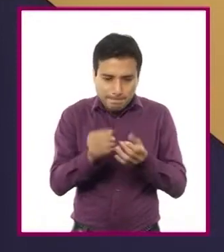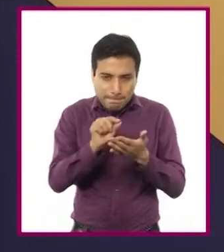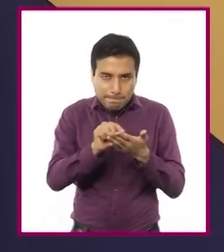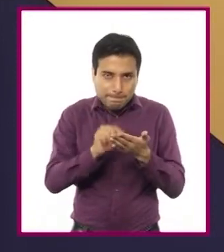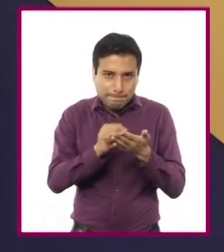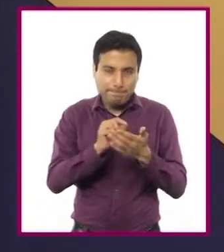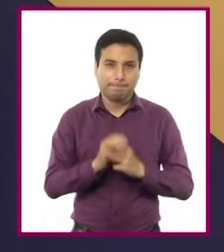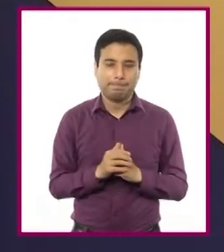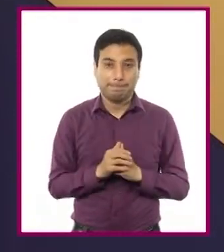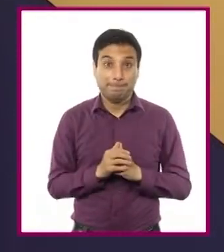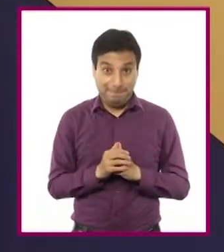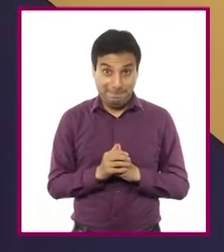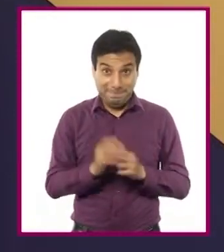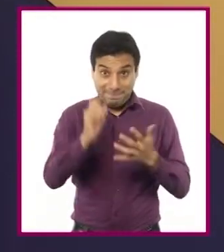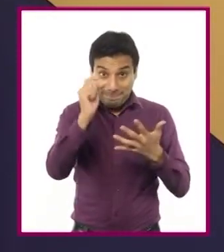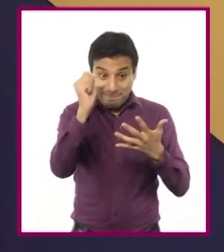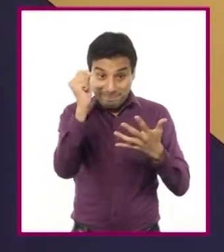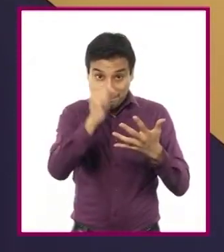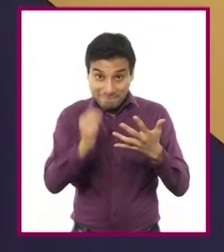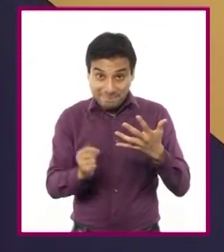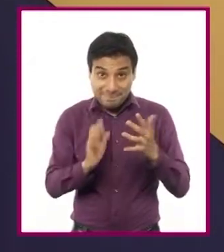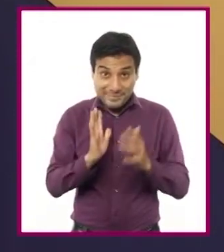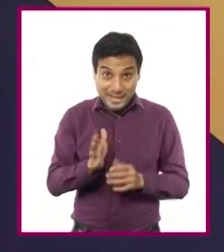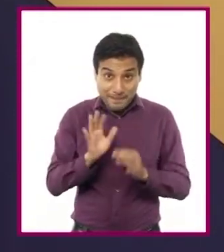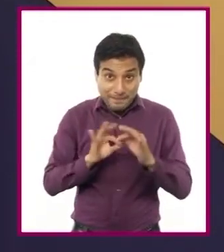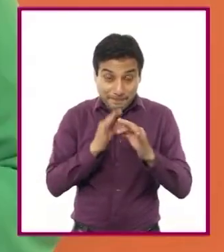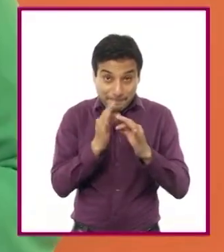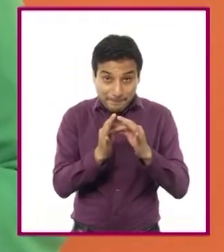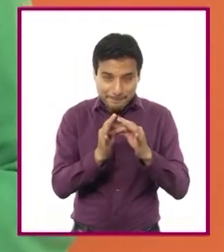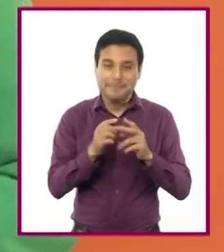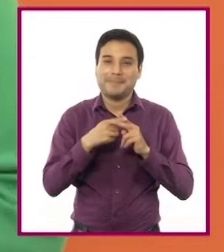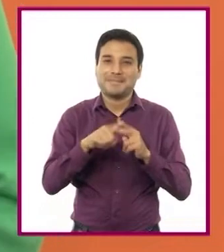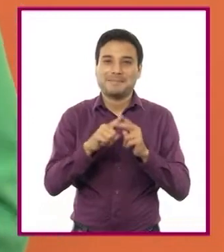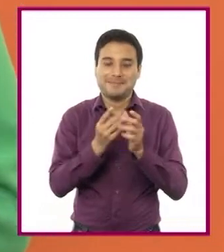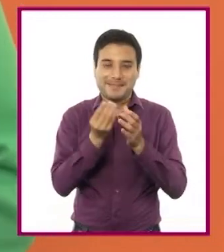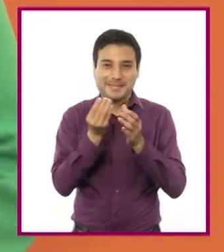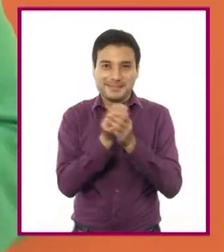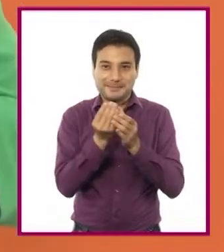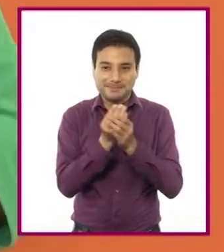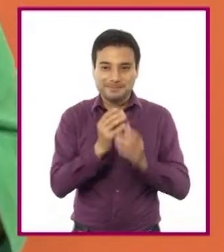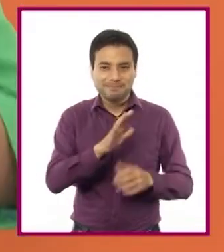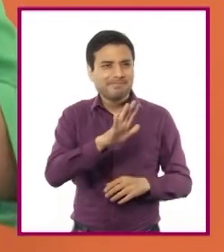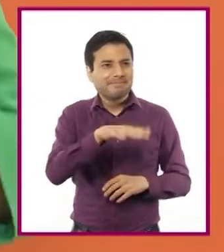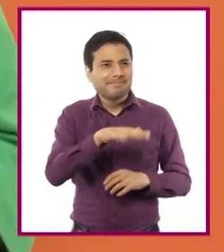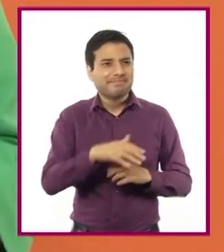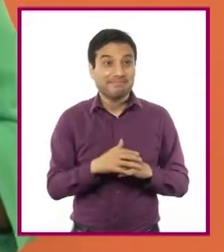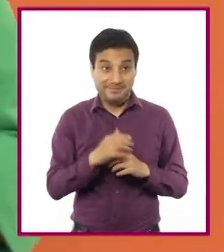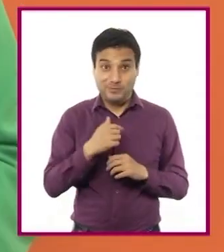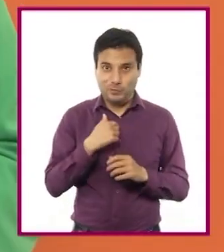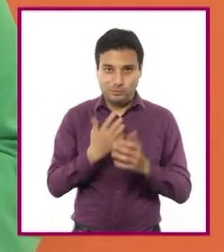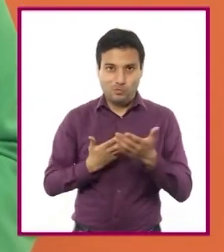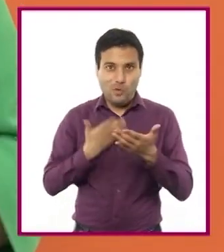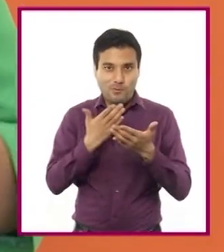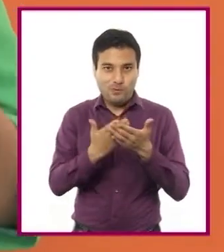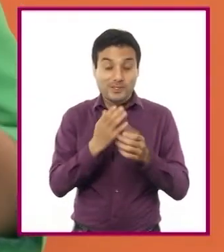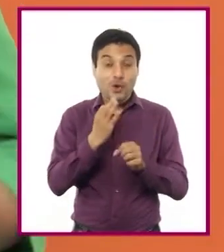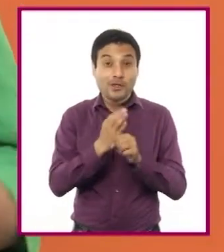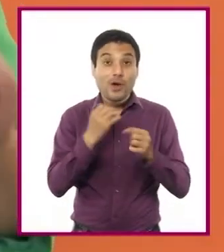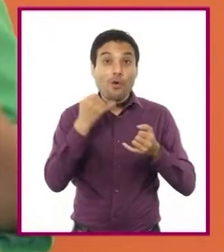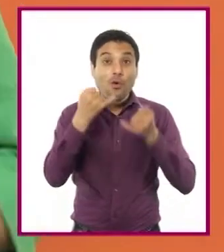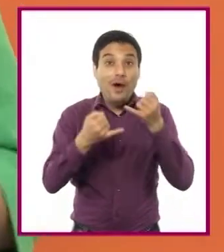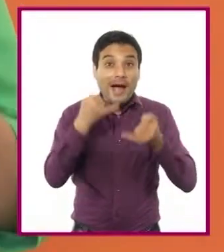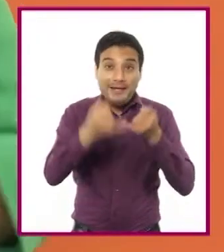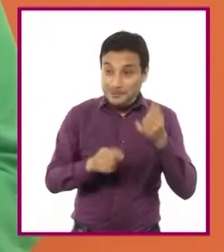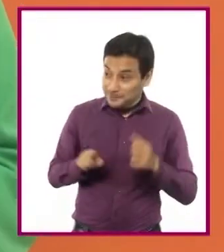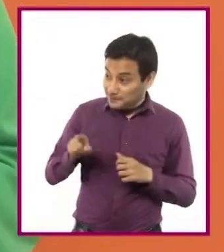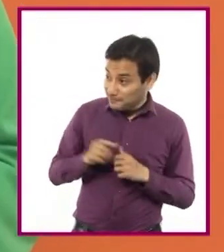modo, con los materiales a su alcance, comienza la sesión. Leslie, te propongo que se realice el juego que lleva por